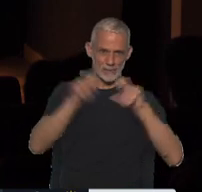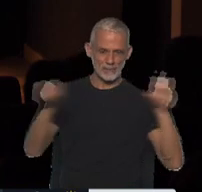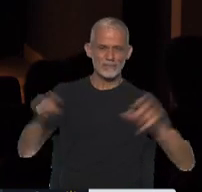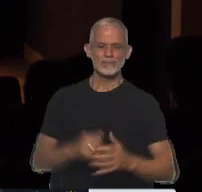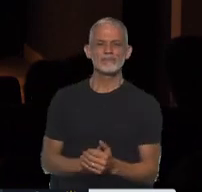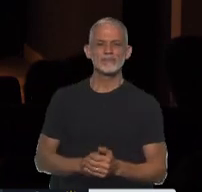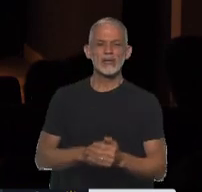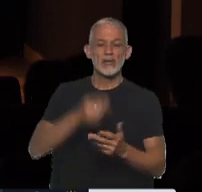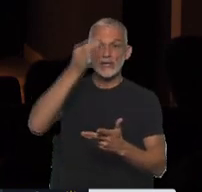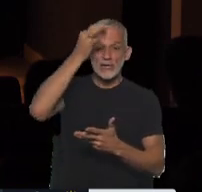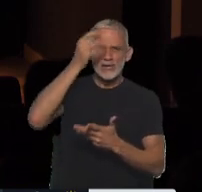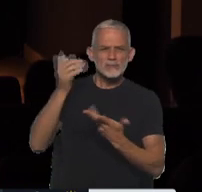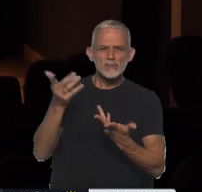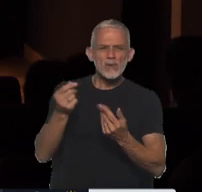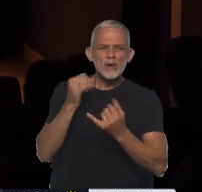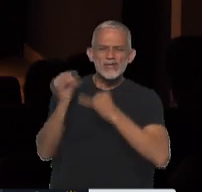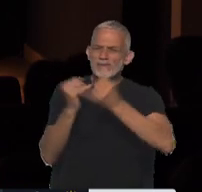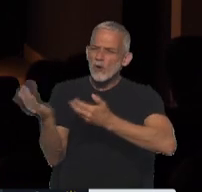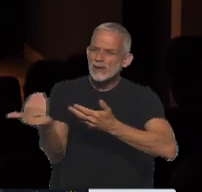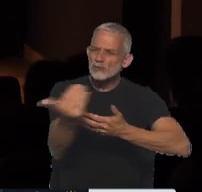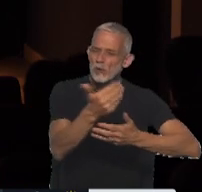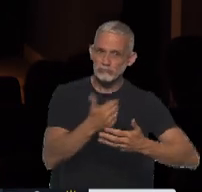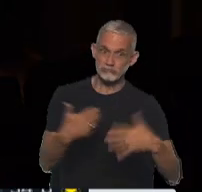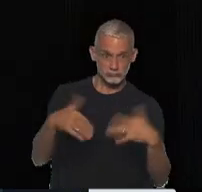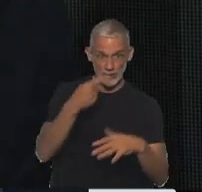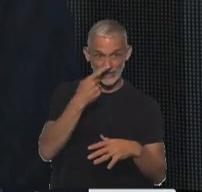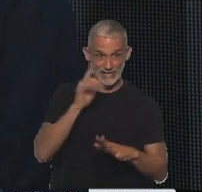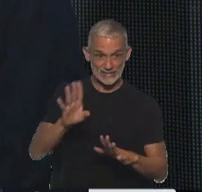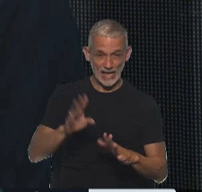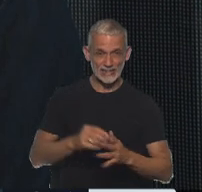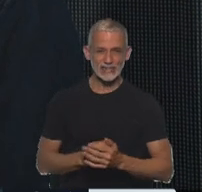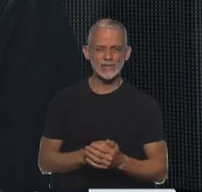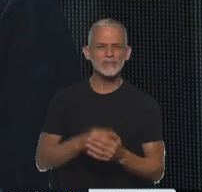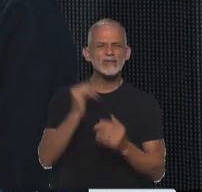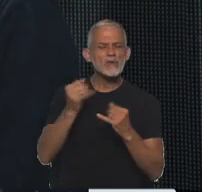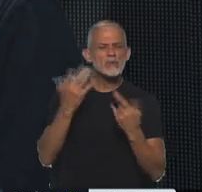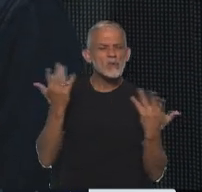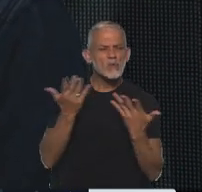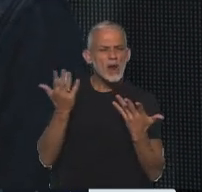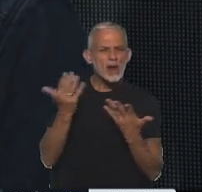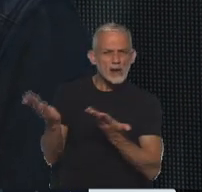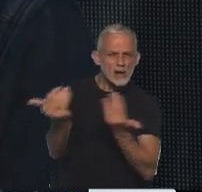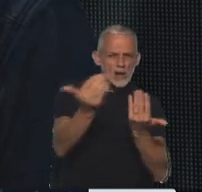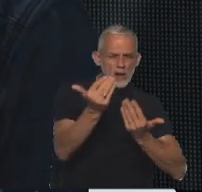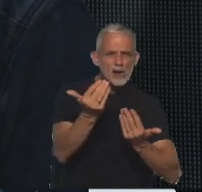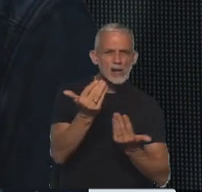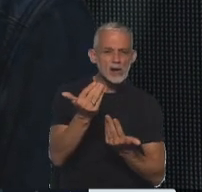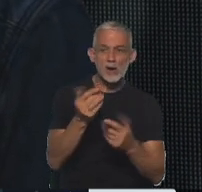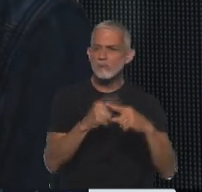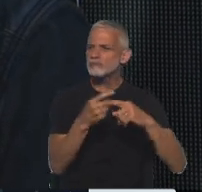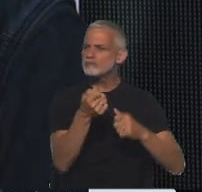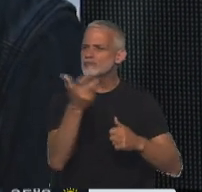cobran así en estos datos que son datos muy interesantes. Y estos datos fue que